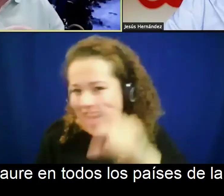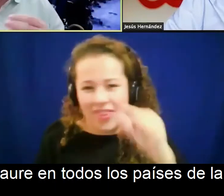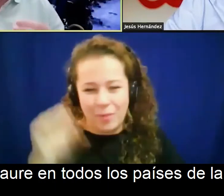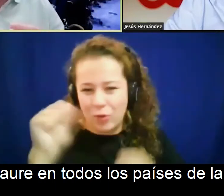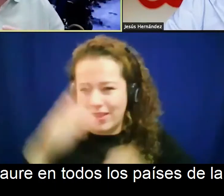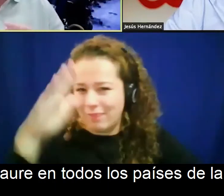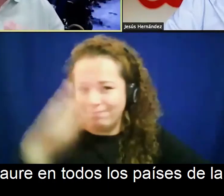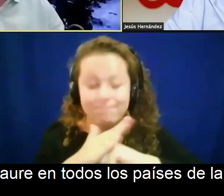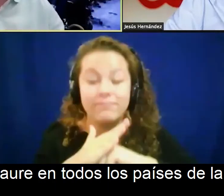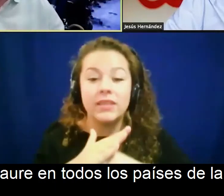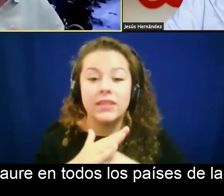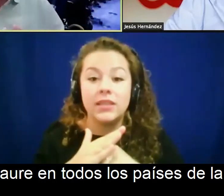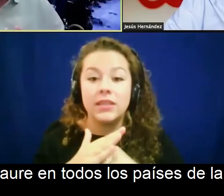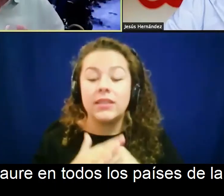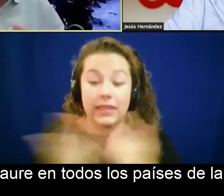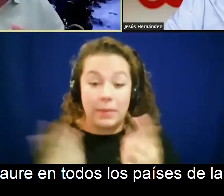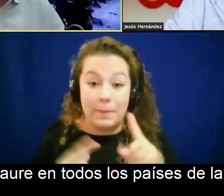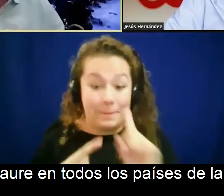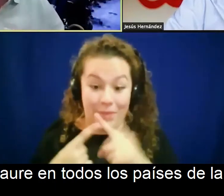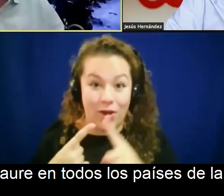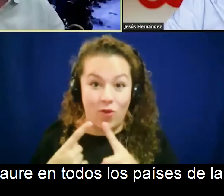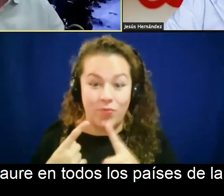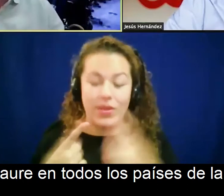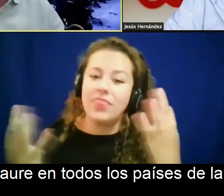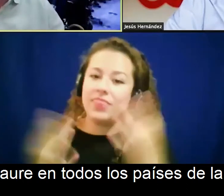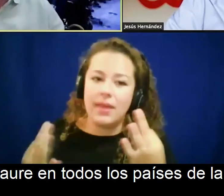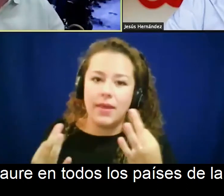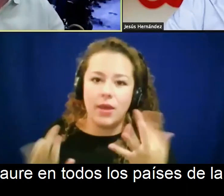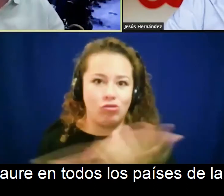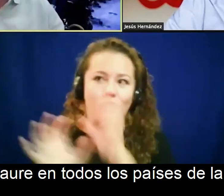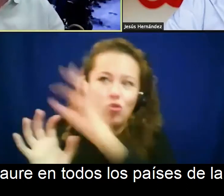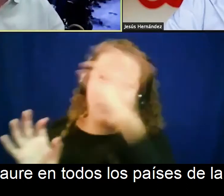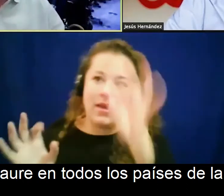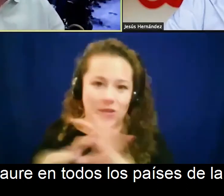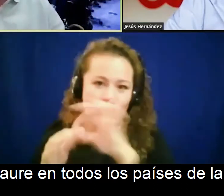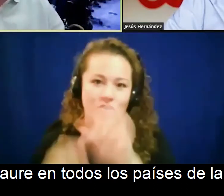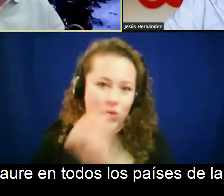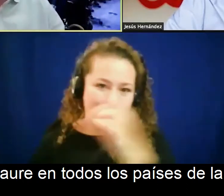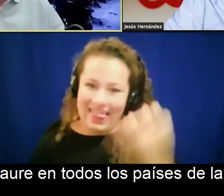es que, primero, que se instaure en todos los países de la Unión Europea.